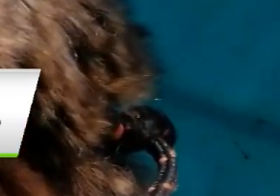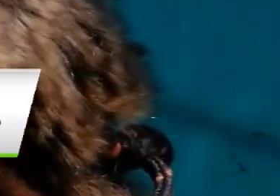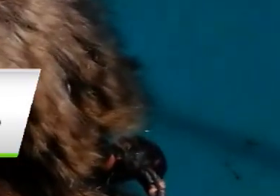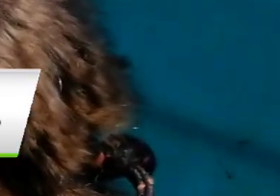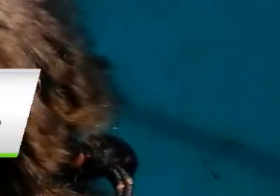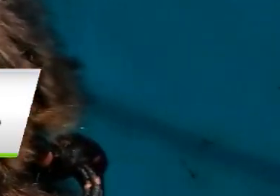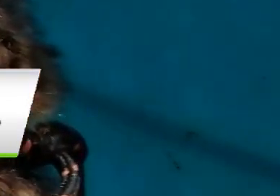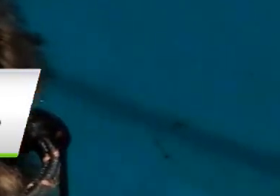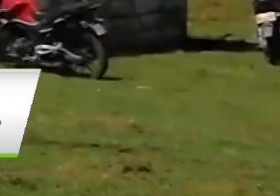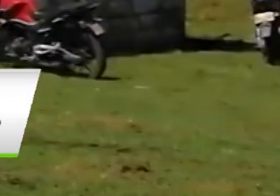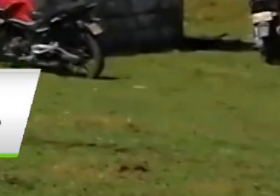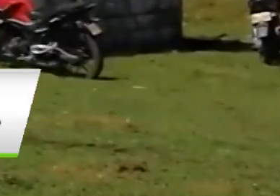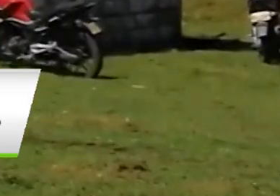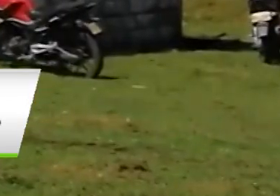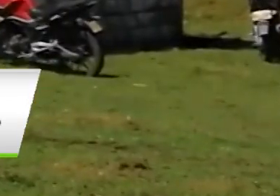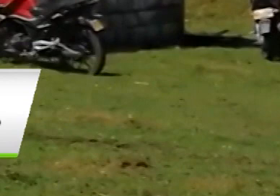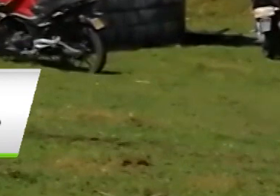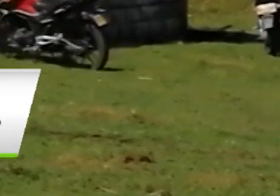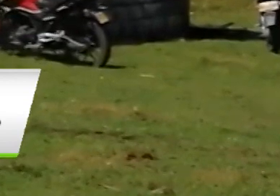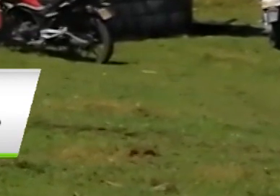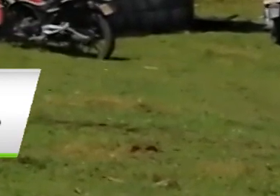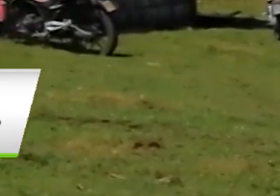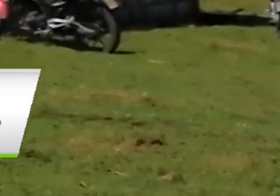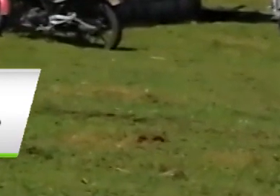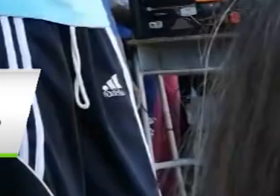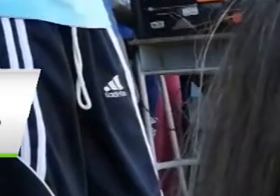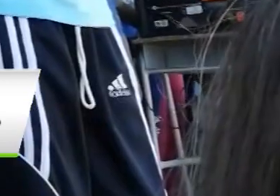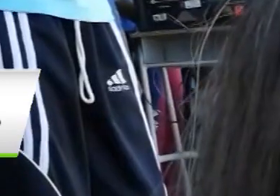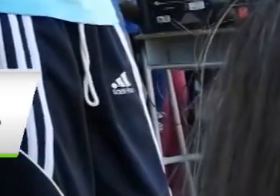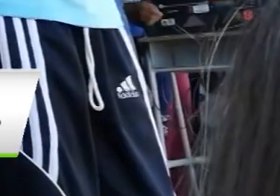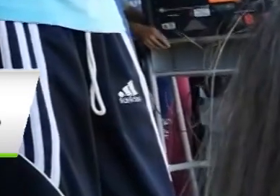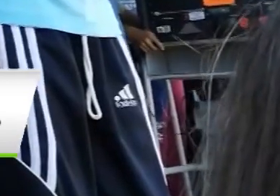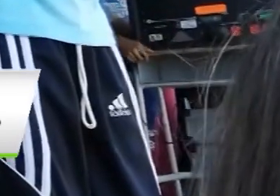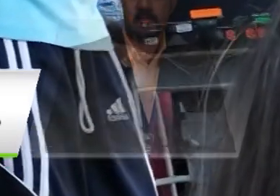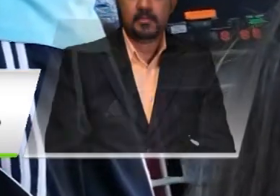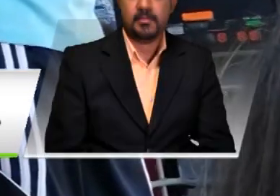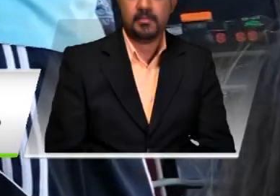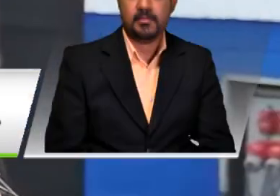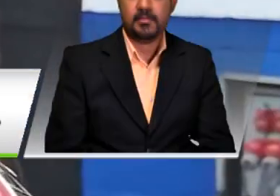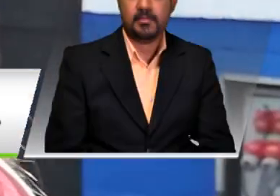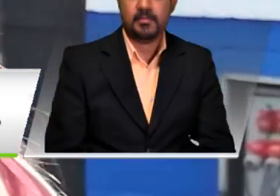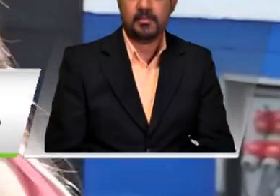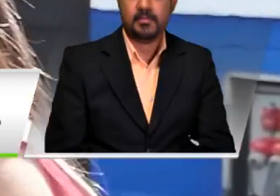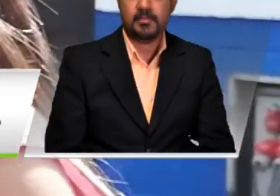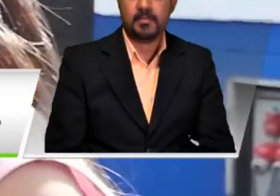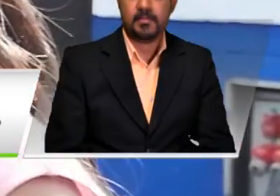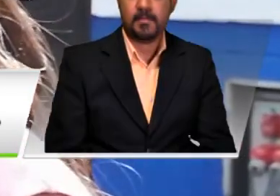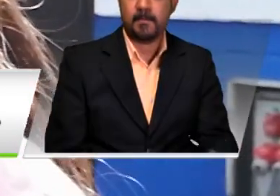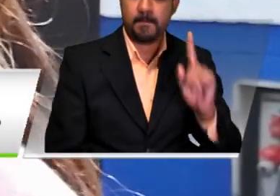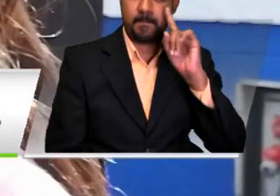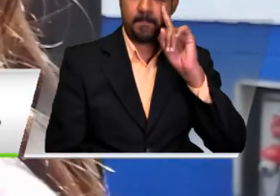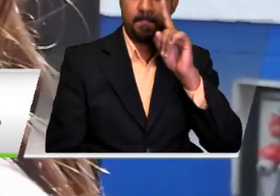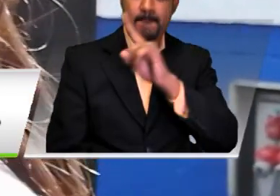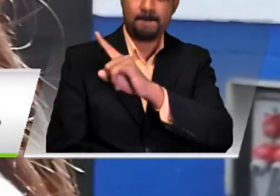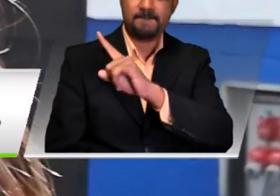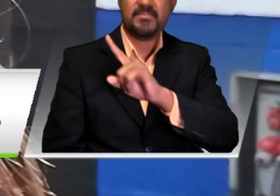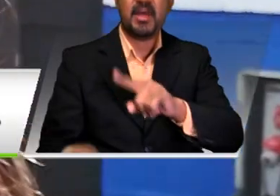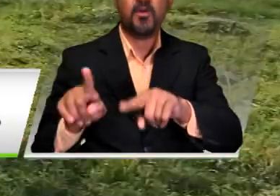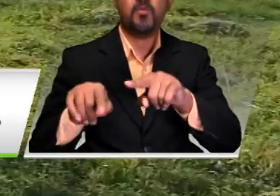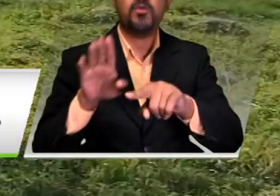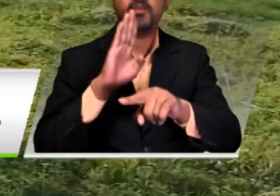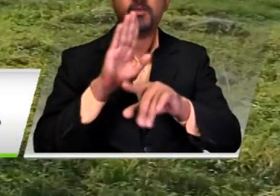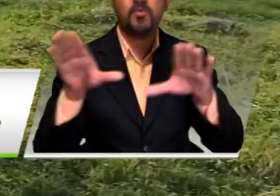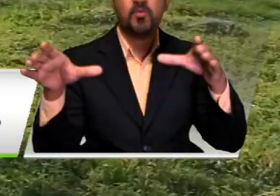la alcaldía los llevó a las afueras del municipio, donde los nativos con su resiliencia montaron un nuevo asentamiento indígena